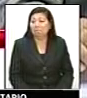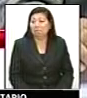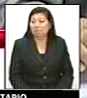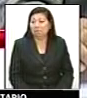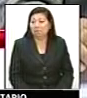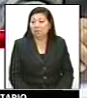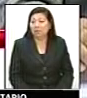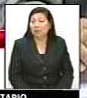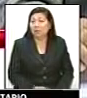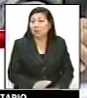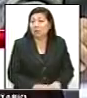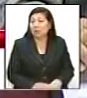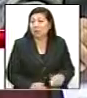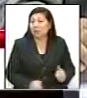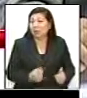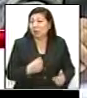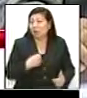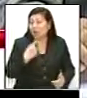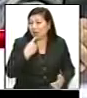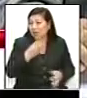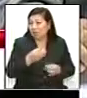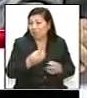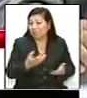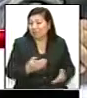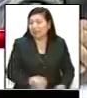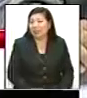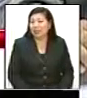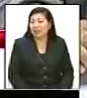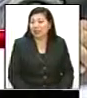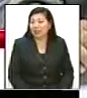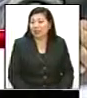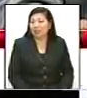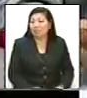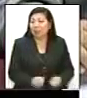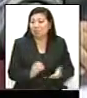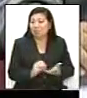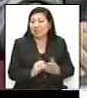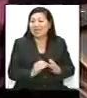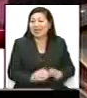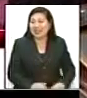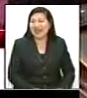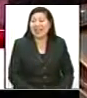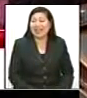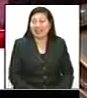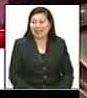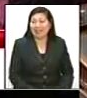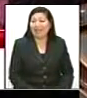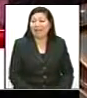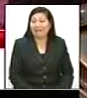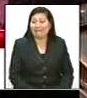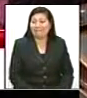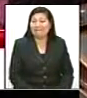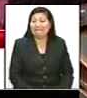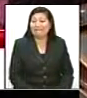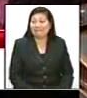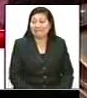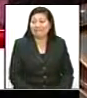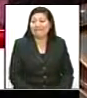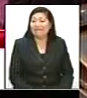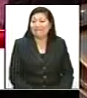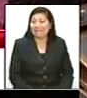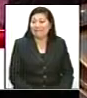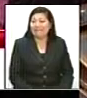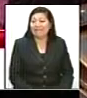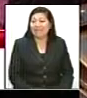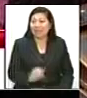sobre lo cual quería decir, espero que haya sido bastante claro, ¿no? Muchas gracias. La presidencia agradece